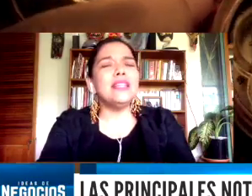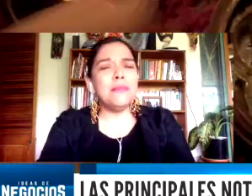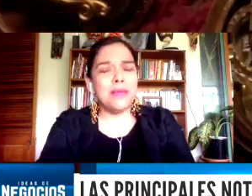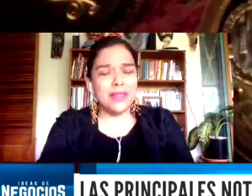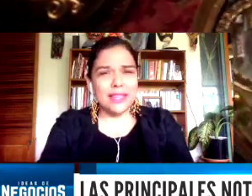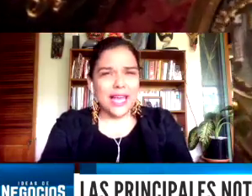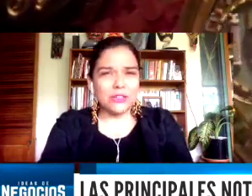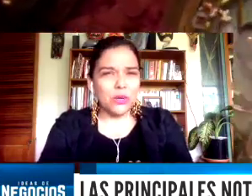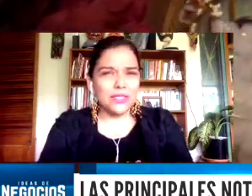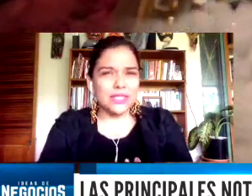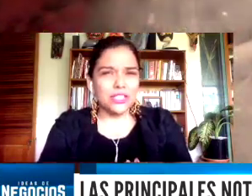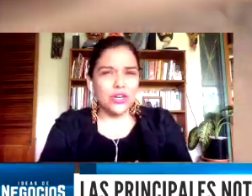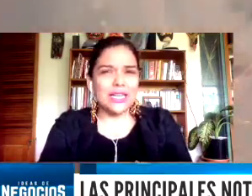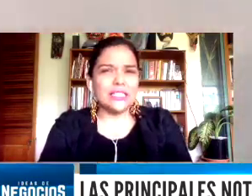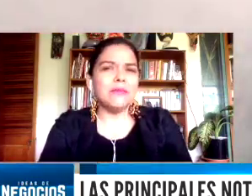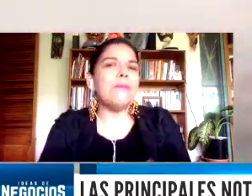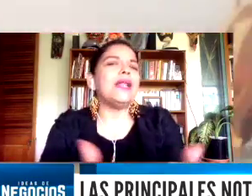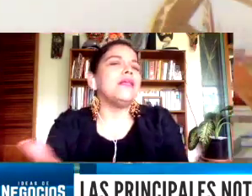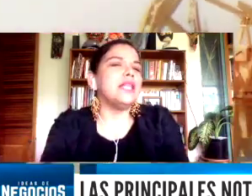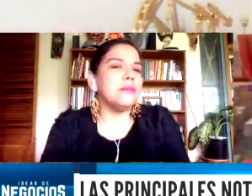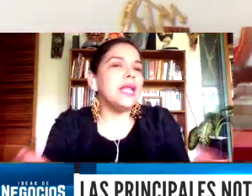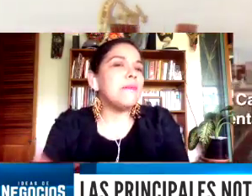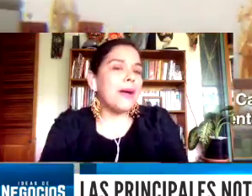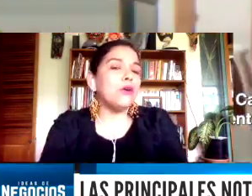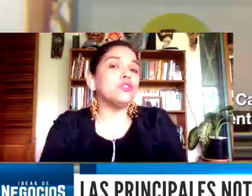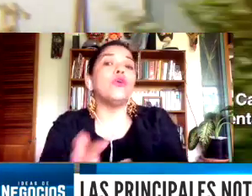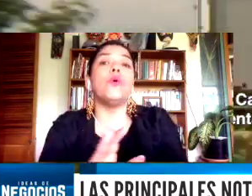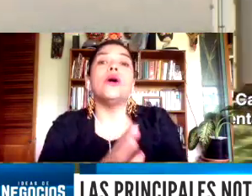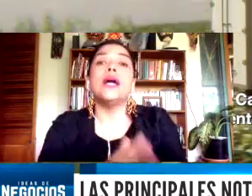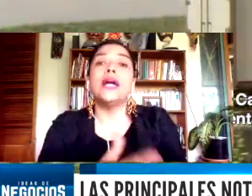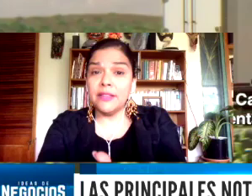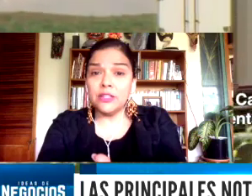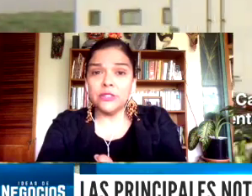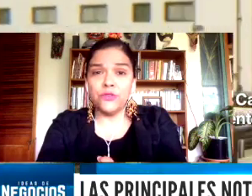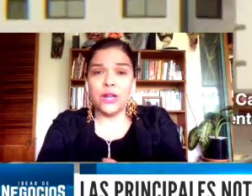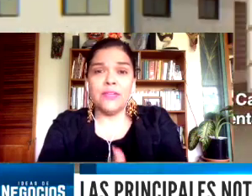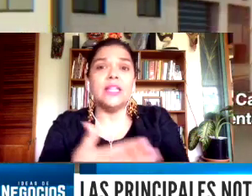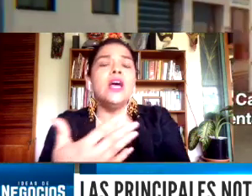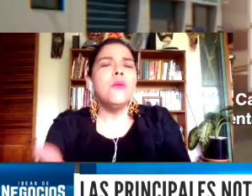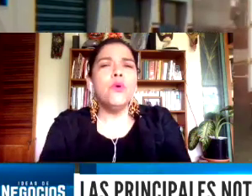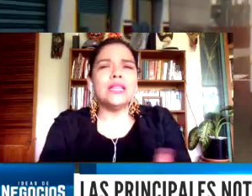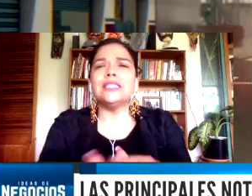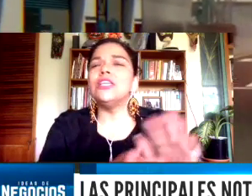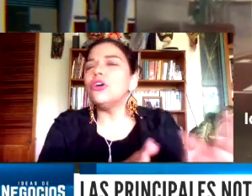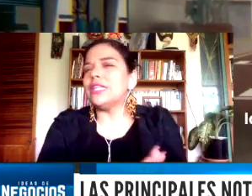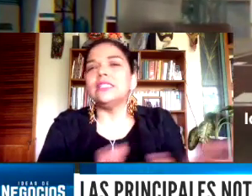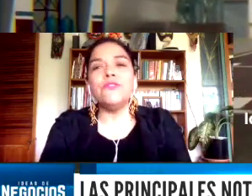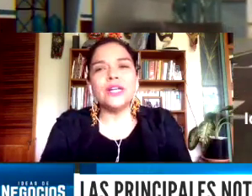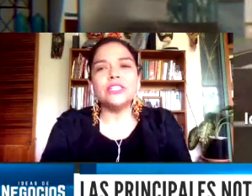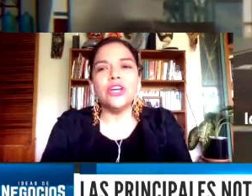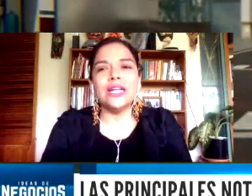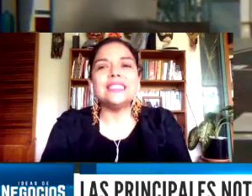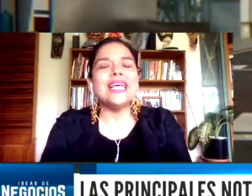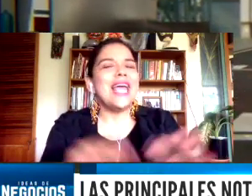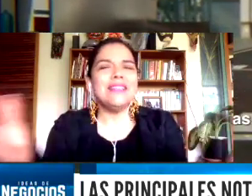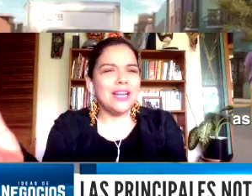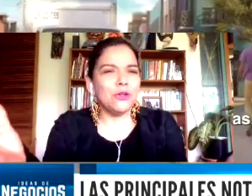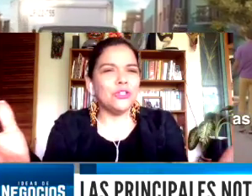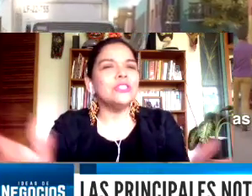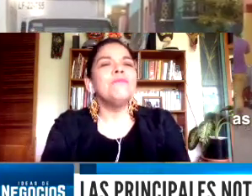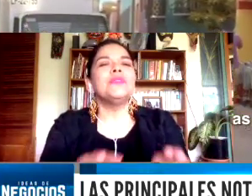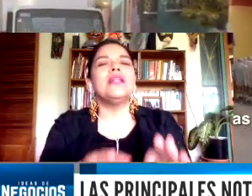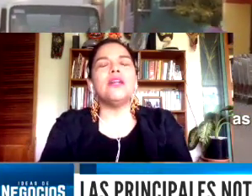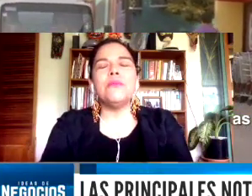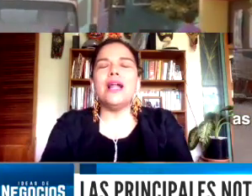La unidad de medida y actualización que sirve para determinar pagos como créditos Infonavit, multas y otras infracciones,